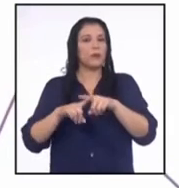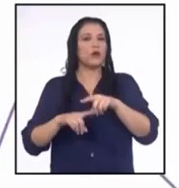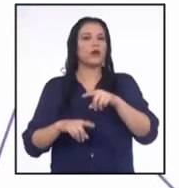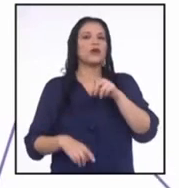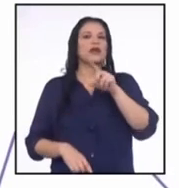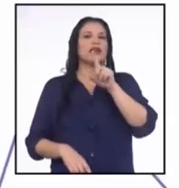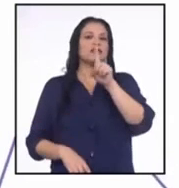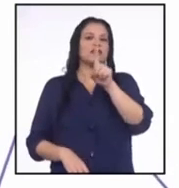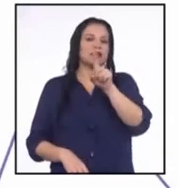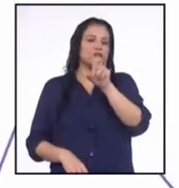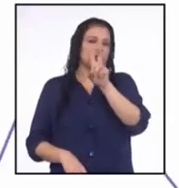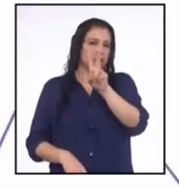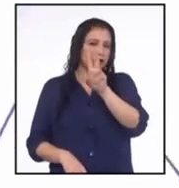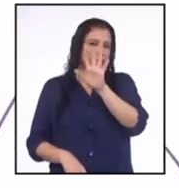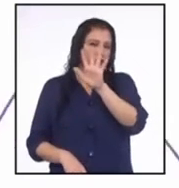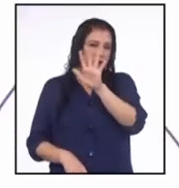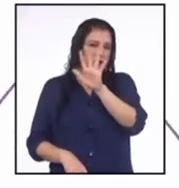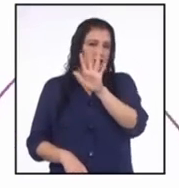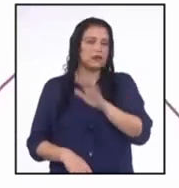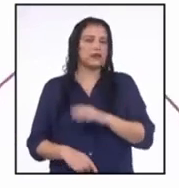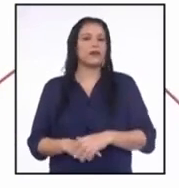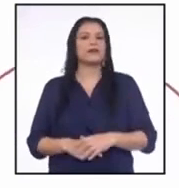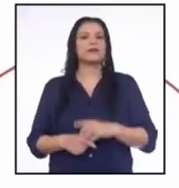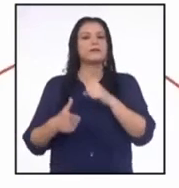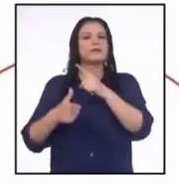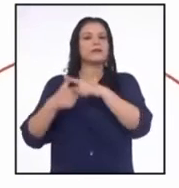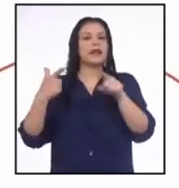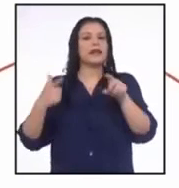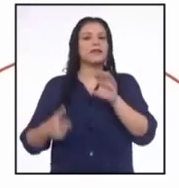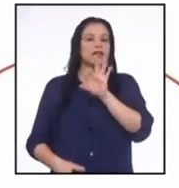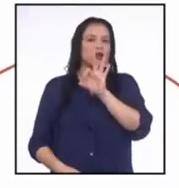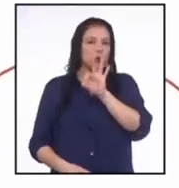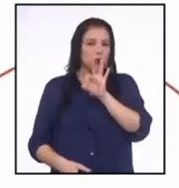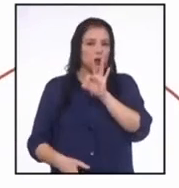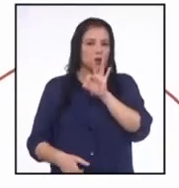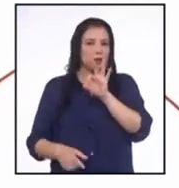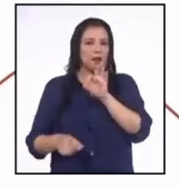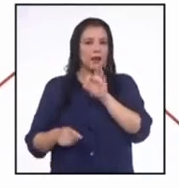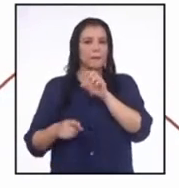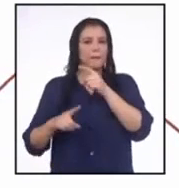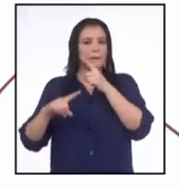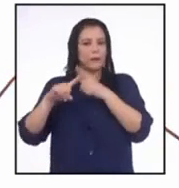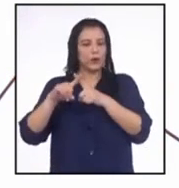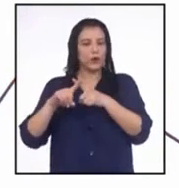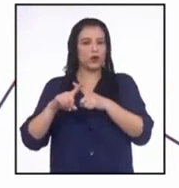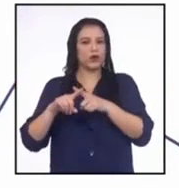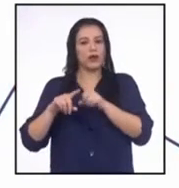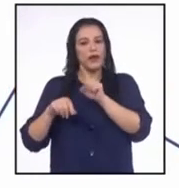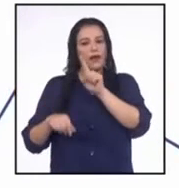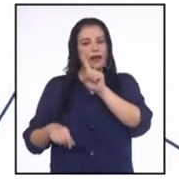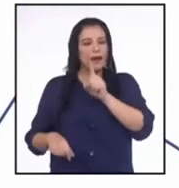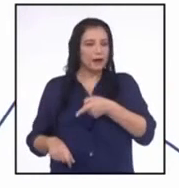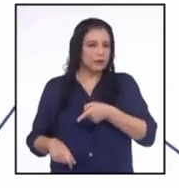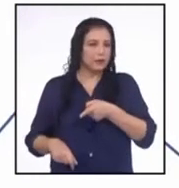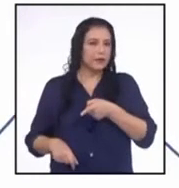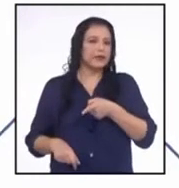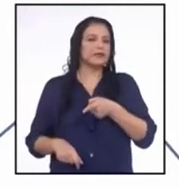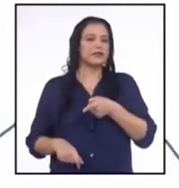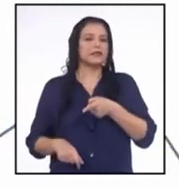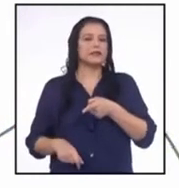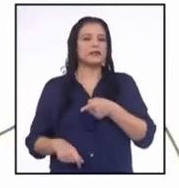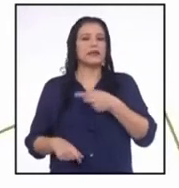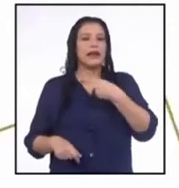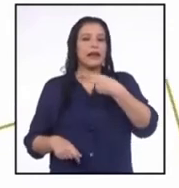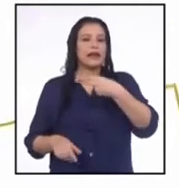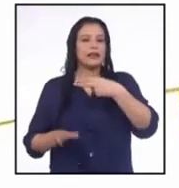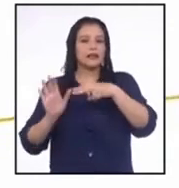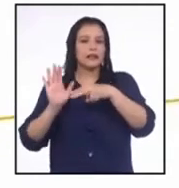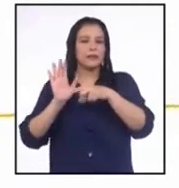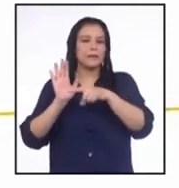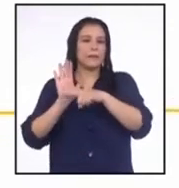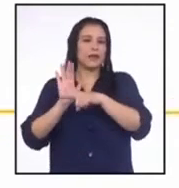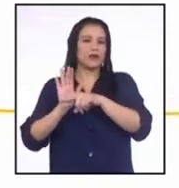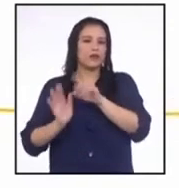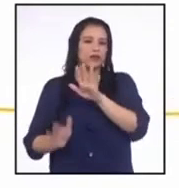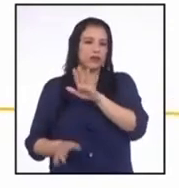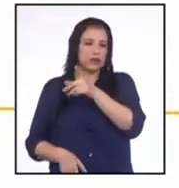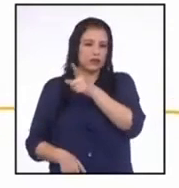por 125 entre 9 multiplicado por, abro paréntesis, h menos